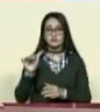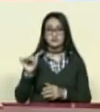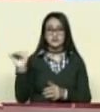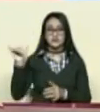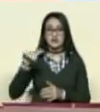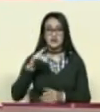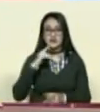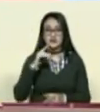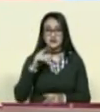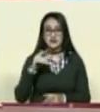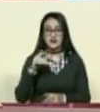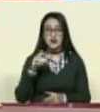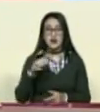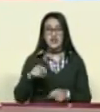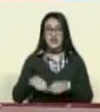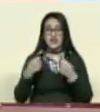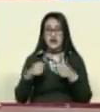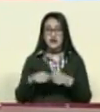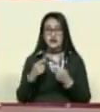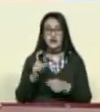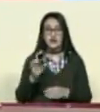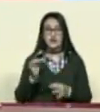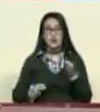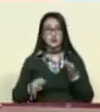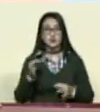delitos en flagrancia. Justicia.